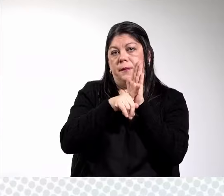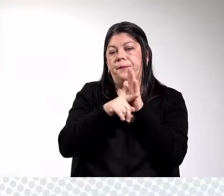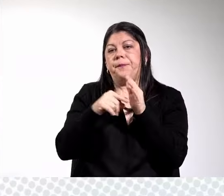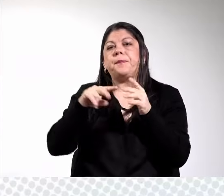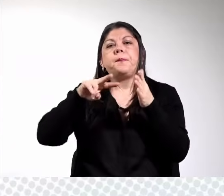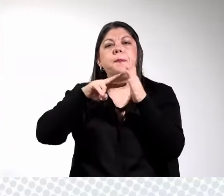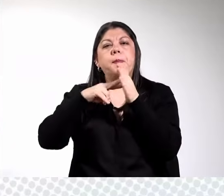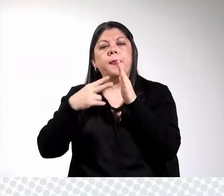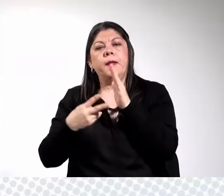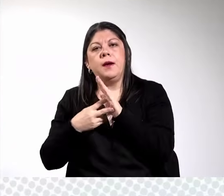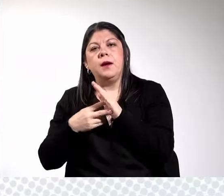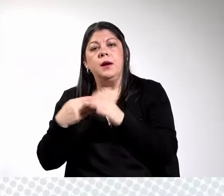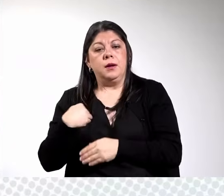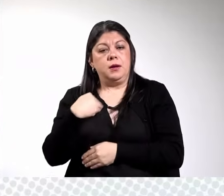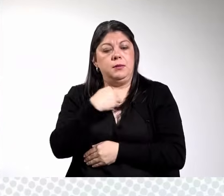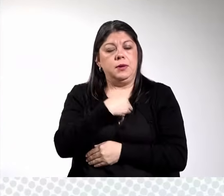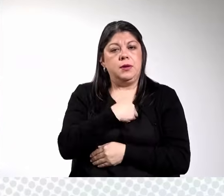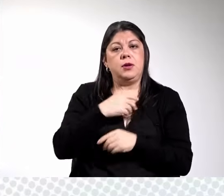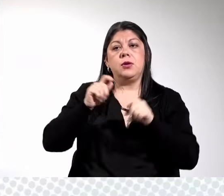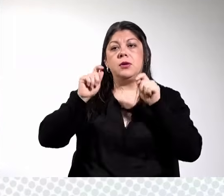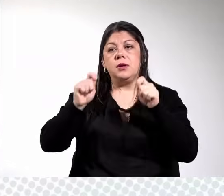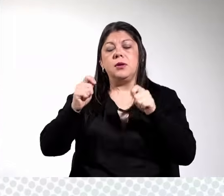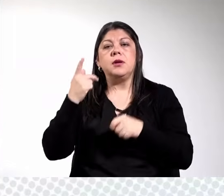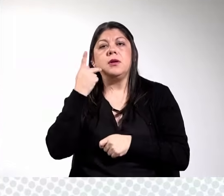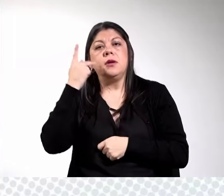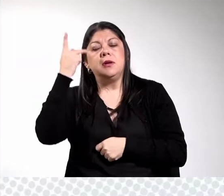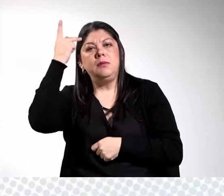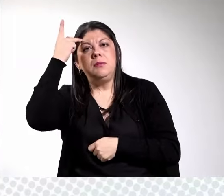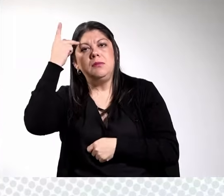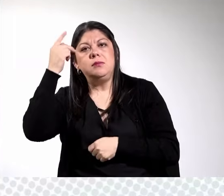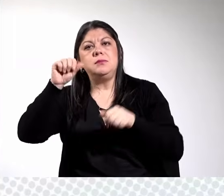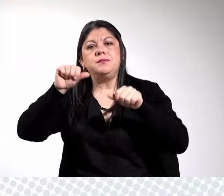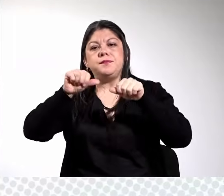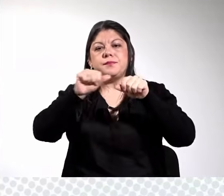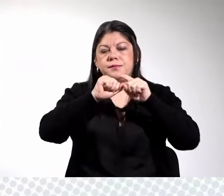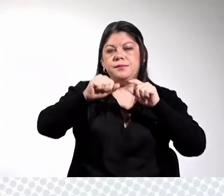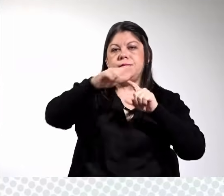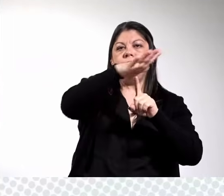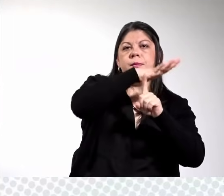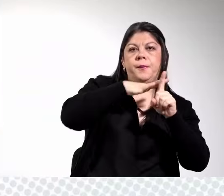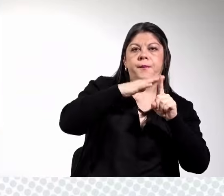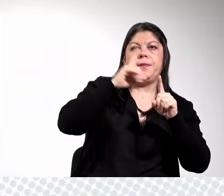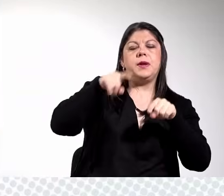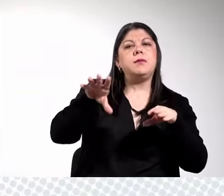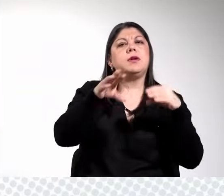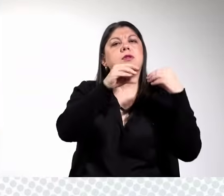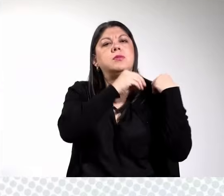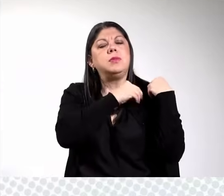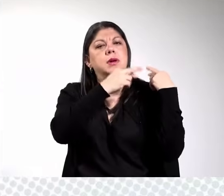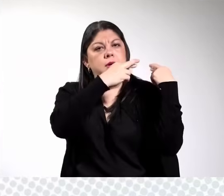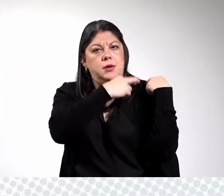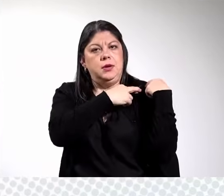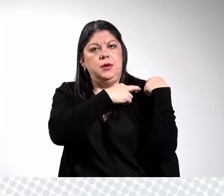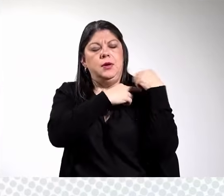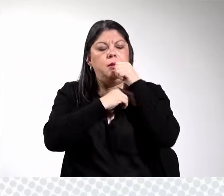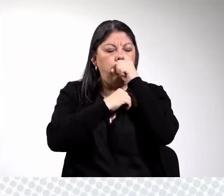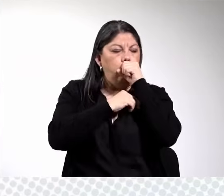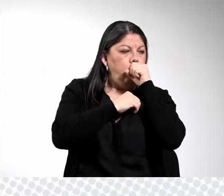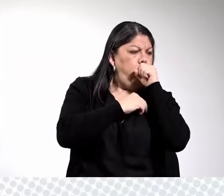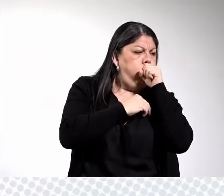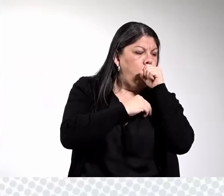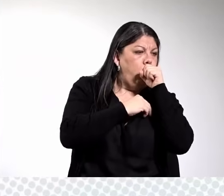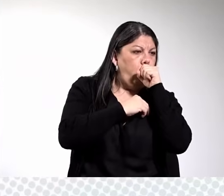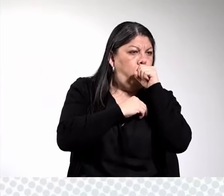implicar que el Ministerio de Educación, los padres de familia y la sociedad misma tenemos que asumir la responsabilidad. Después vamos entonces a